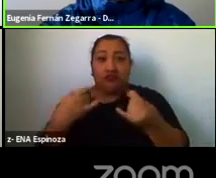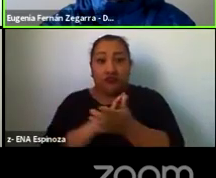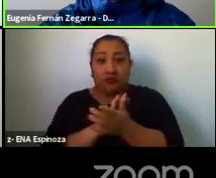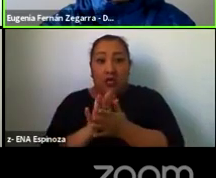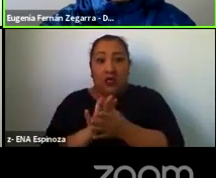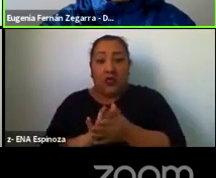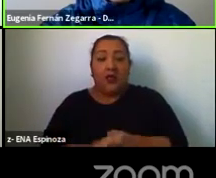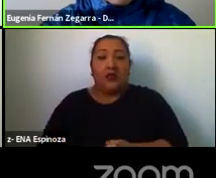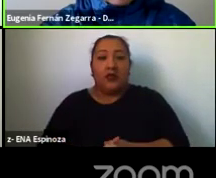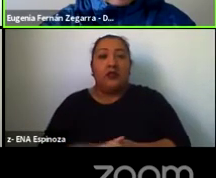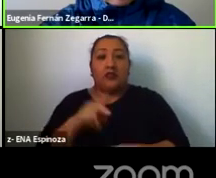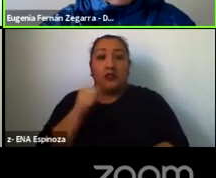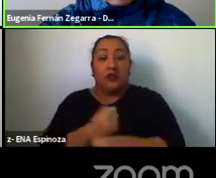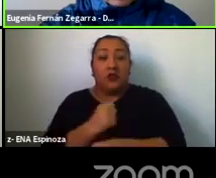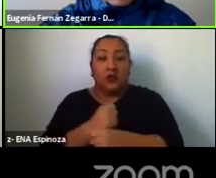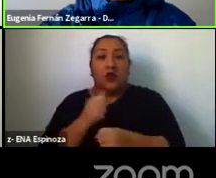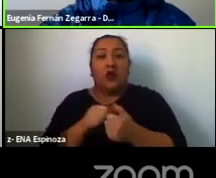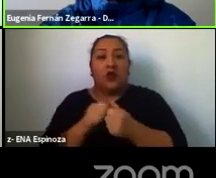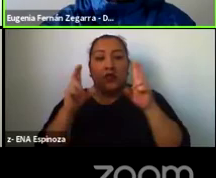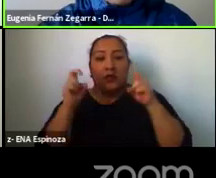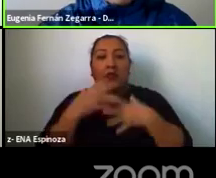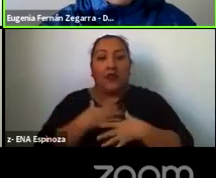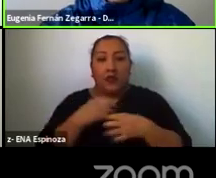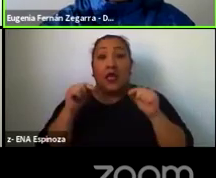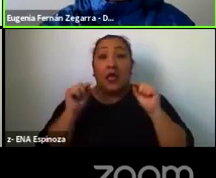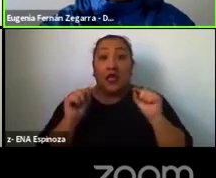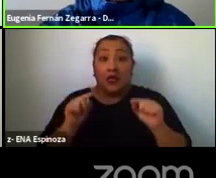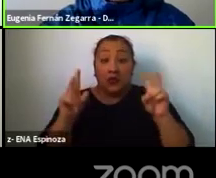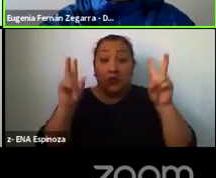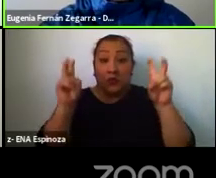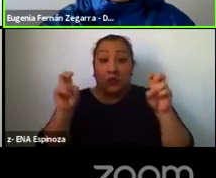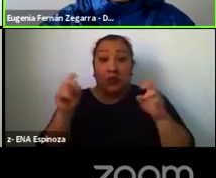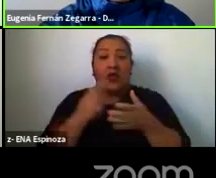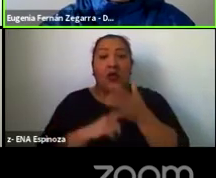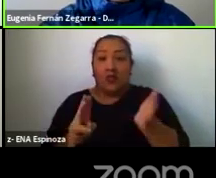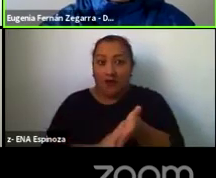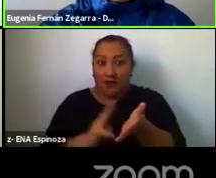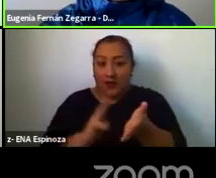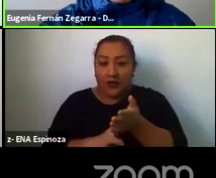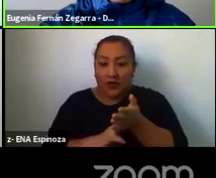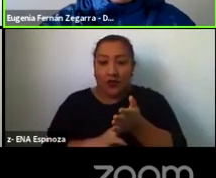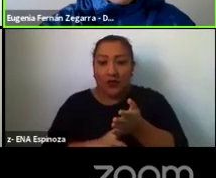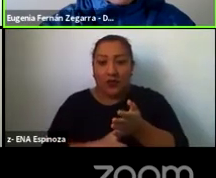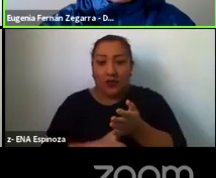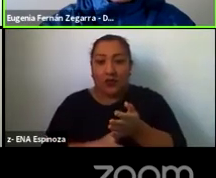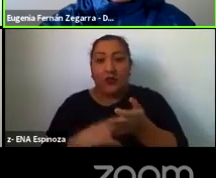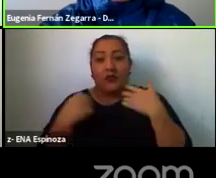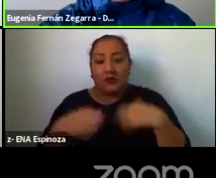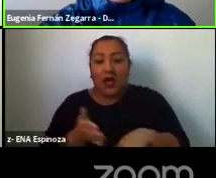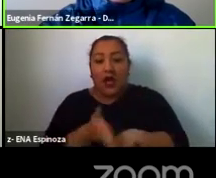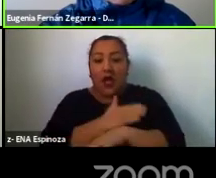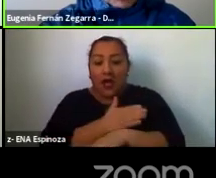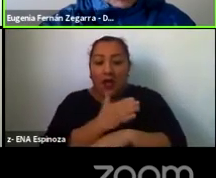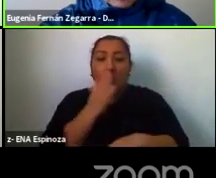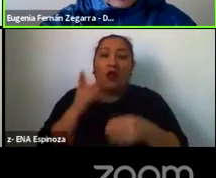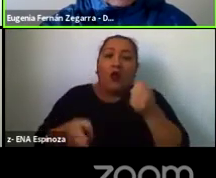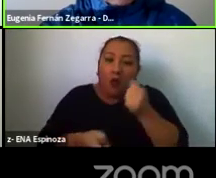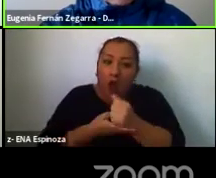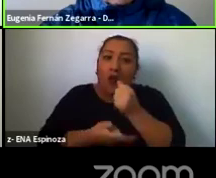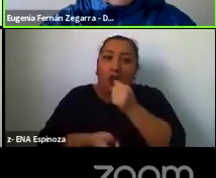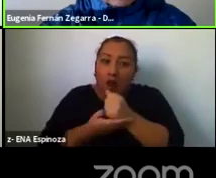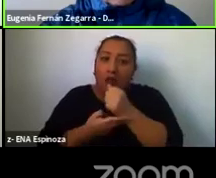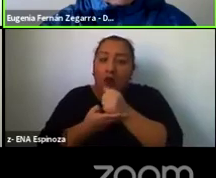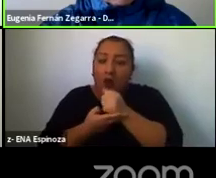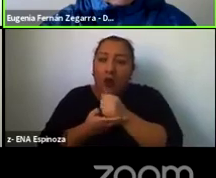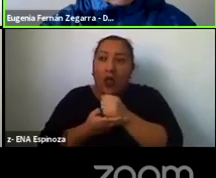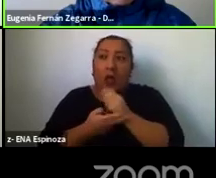hace prevención y promoción de la salud. Esto es un tema que la Defensoría del Pueblo ya está abordando y va